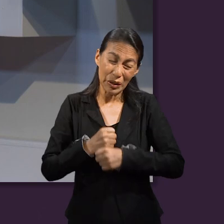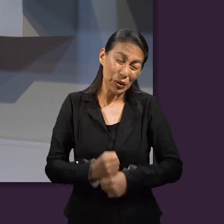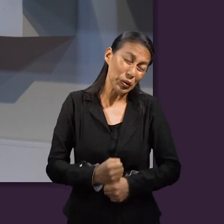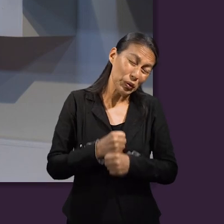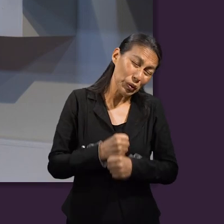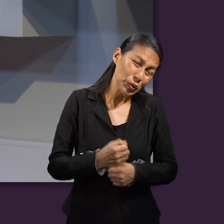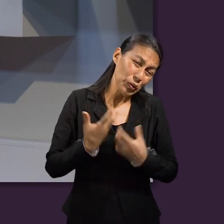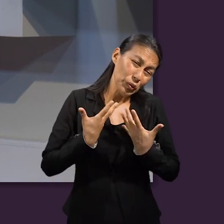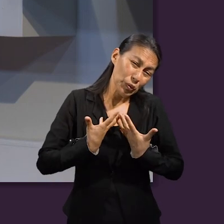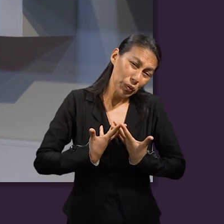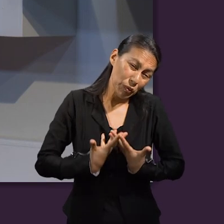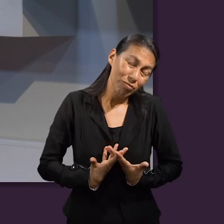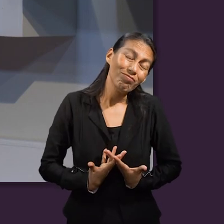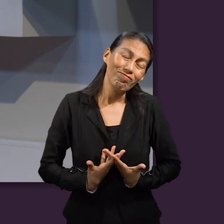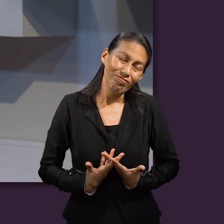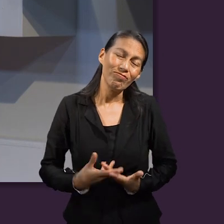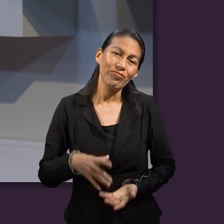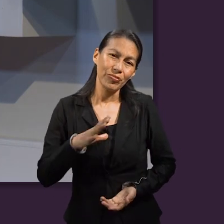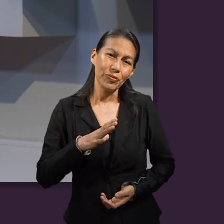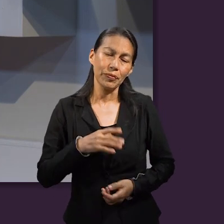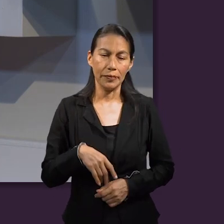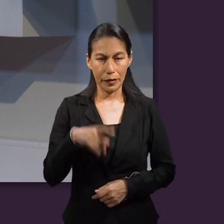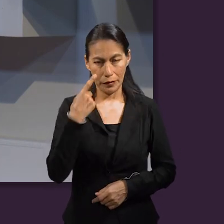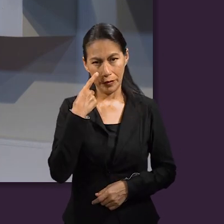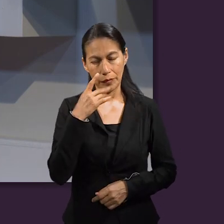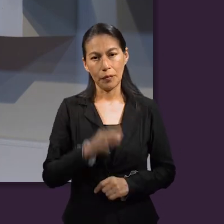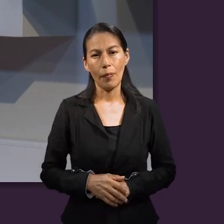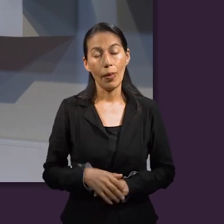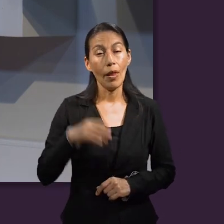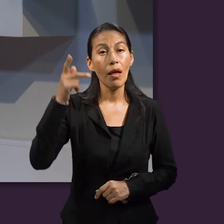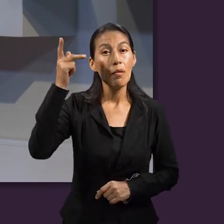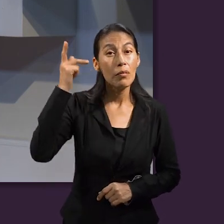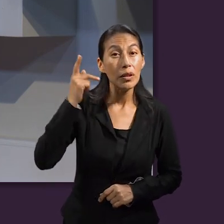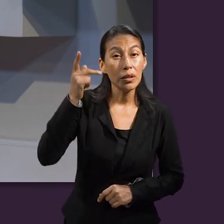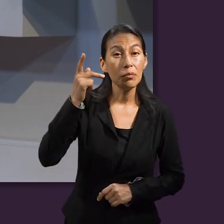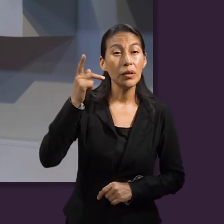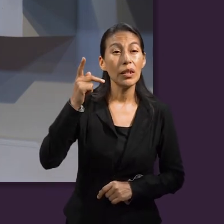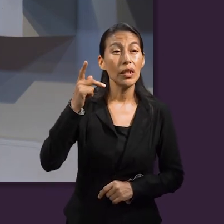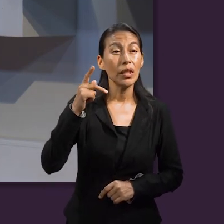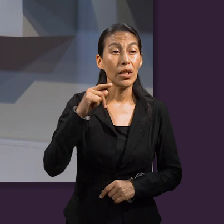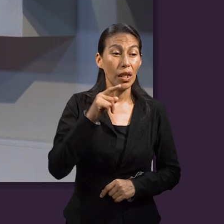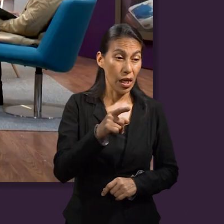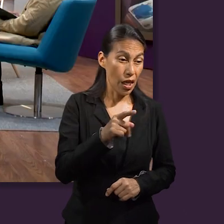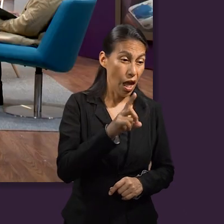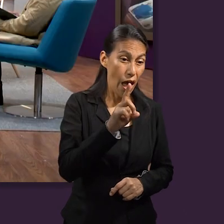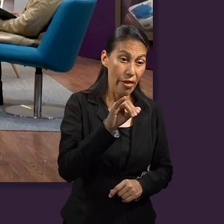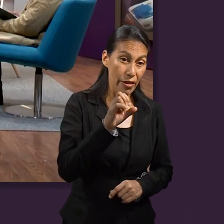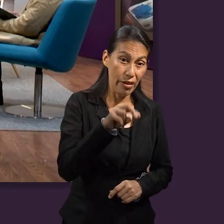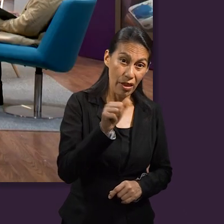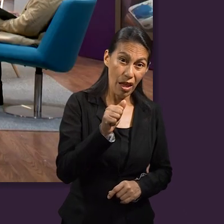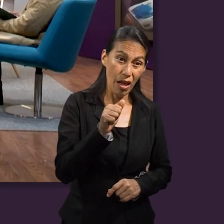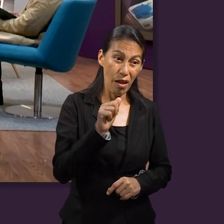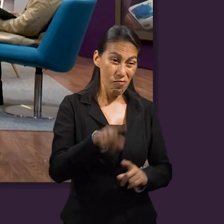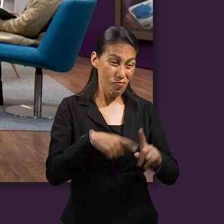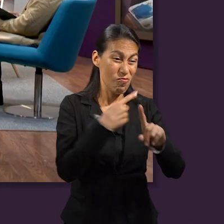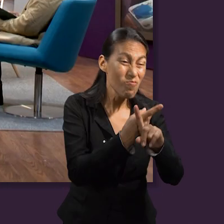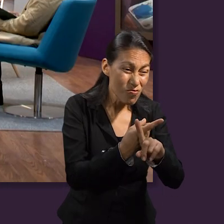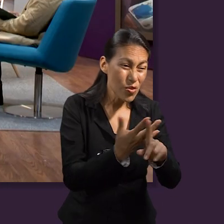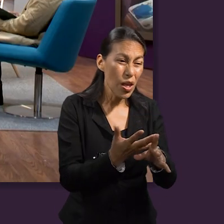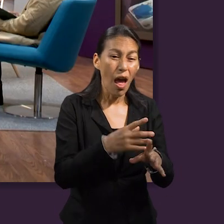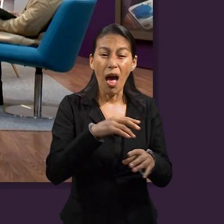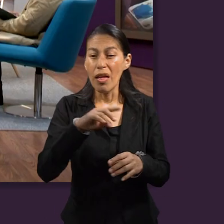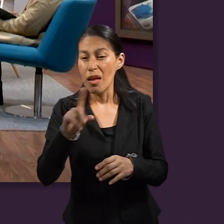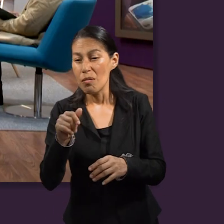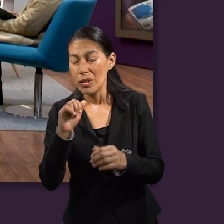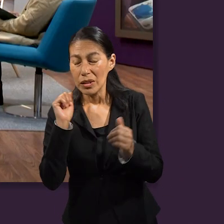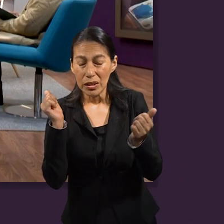pero tenemos que tenemos una situación interesante el príncipe llega se arrepiente y pide la mano